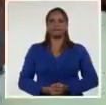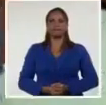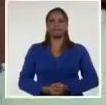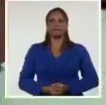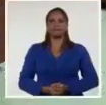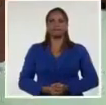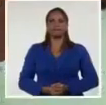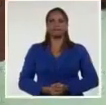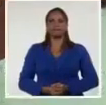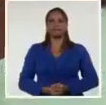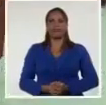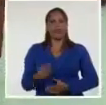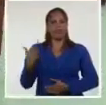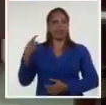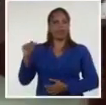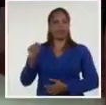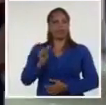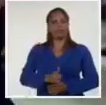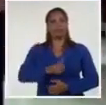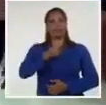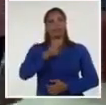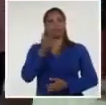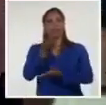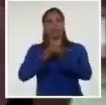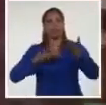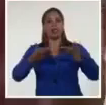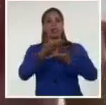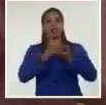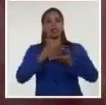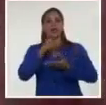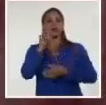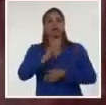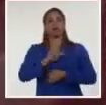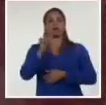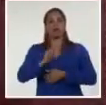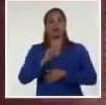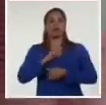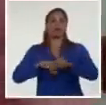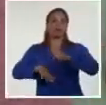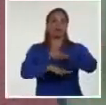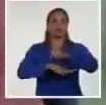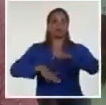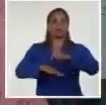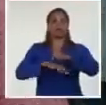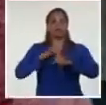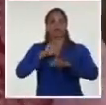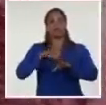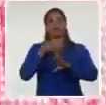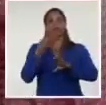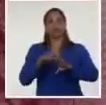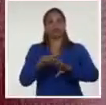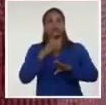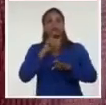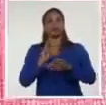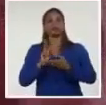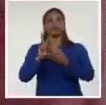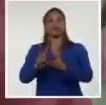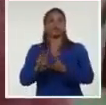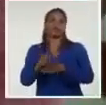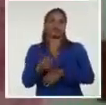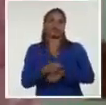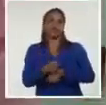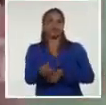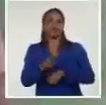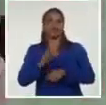A su salida, Díaz-Canel dialogó con habitantes del centro histórico a propósito de esta visita, víspera de la conmemoración del